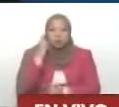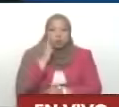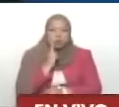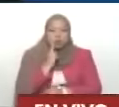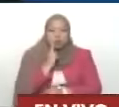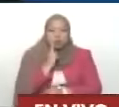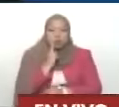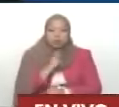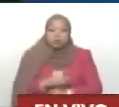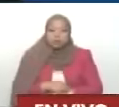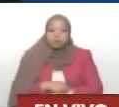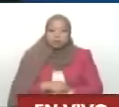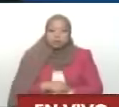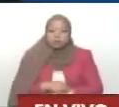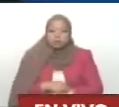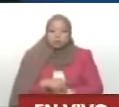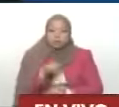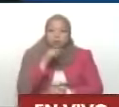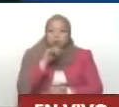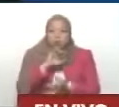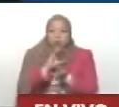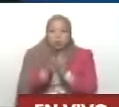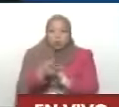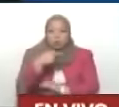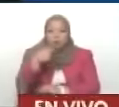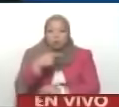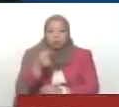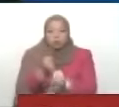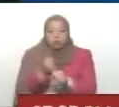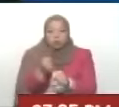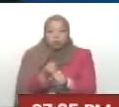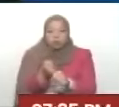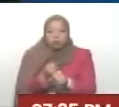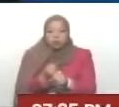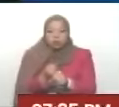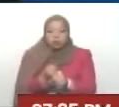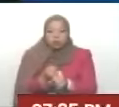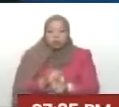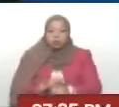cuando dejó el concepto geopolítico de la construcción de un